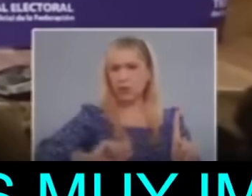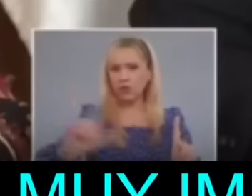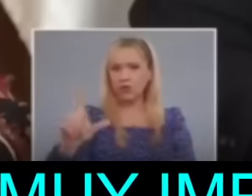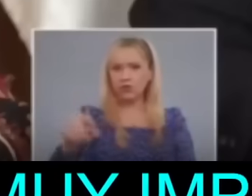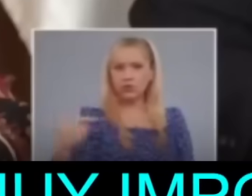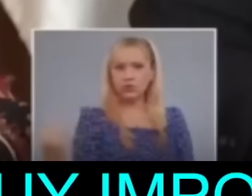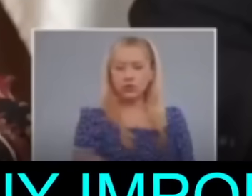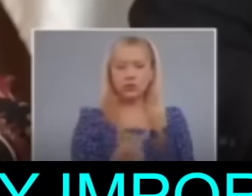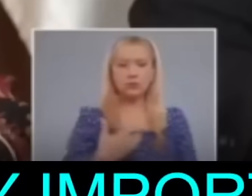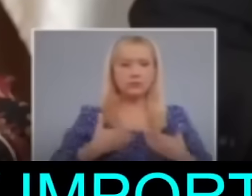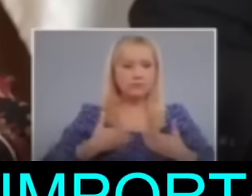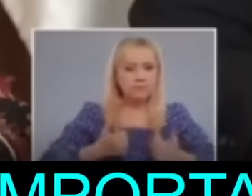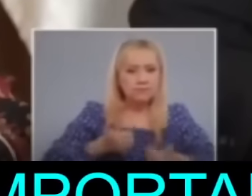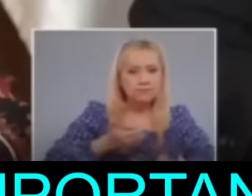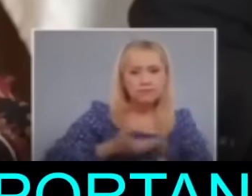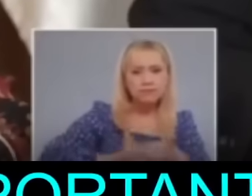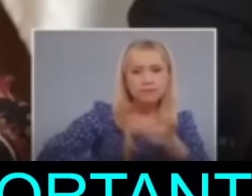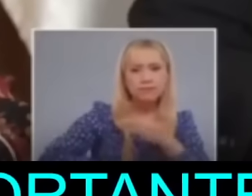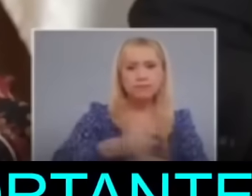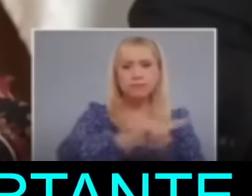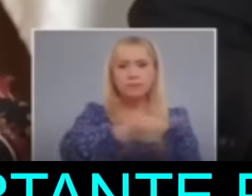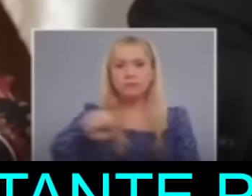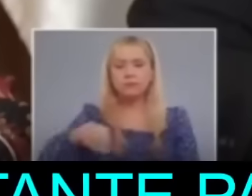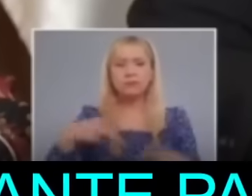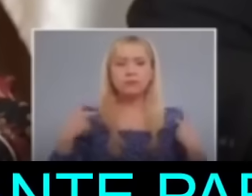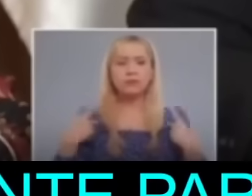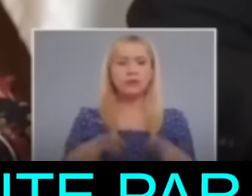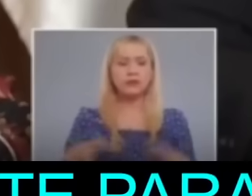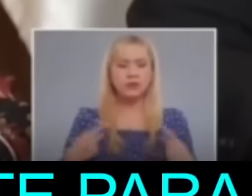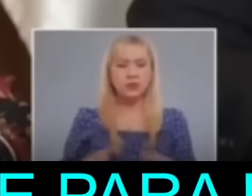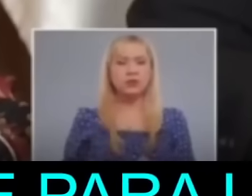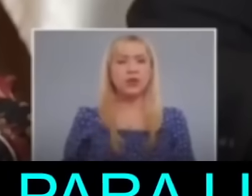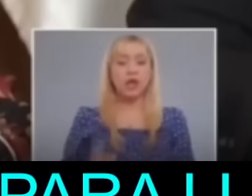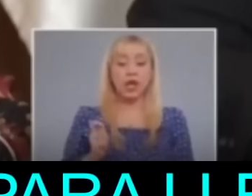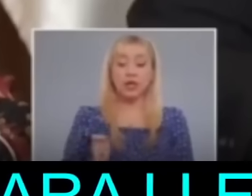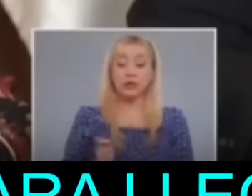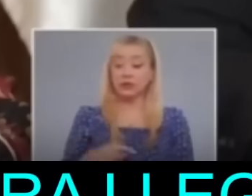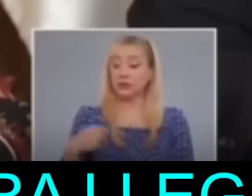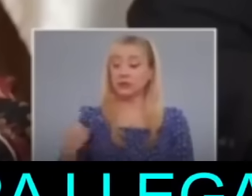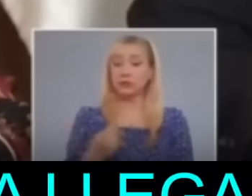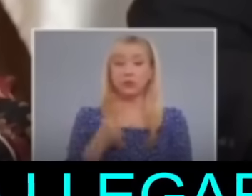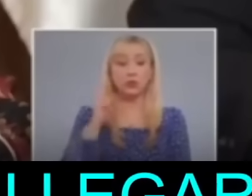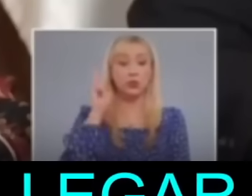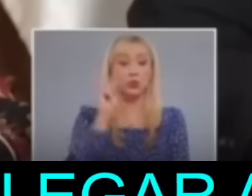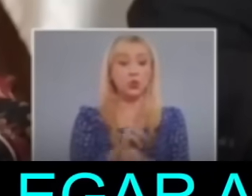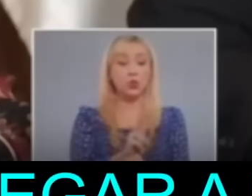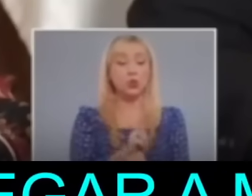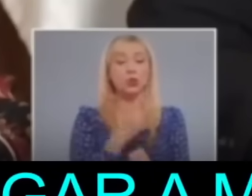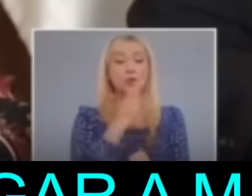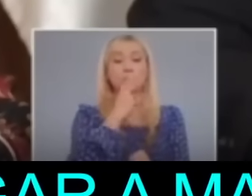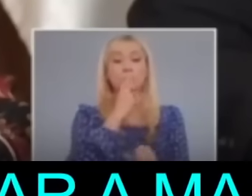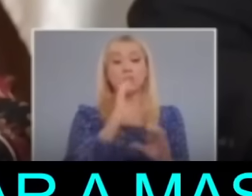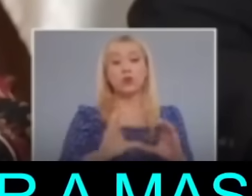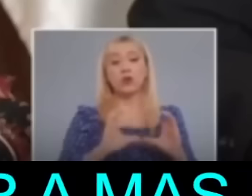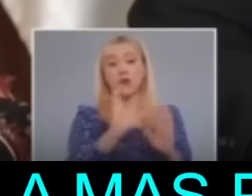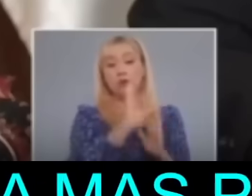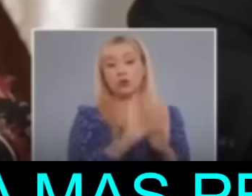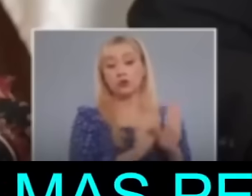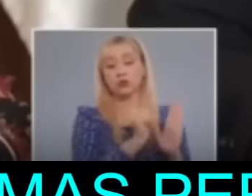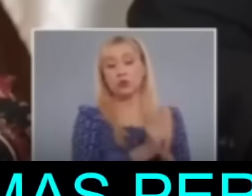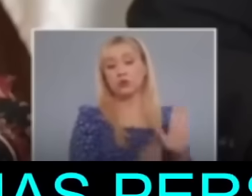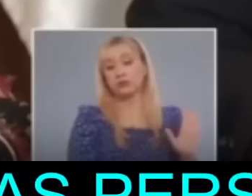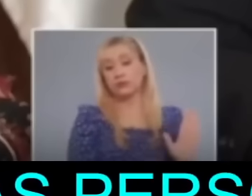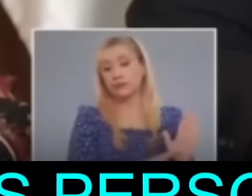personas somos los guardianes de la Constitución lo que por supuesto nos obliga